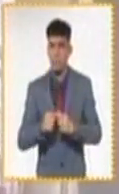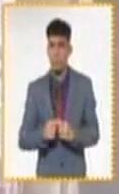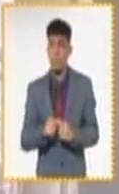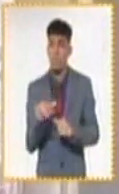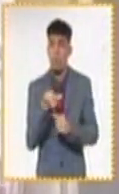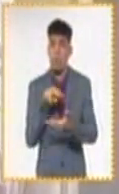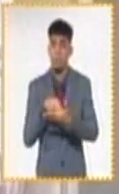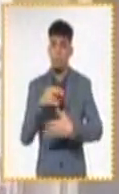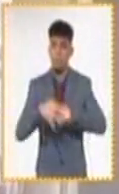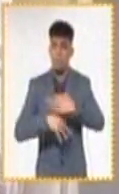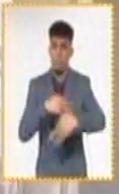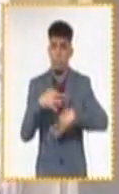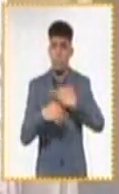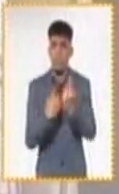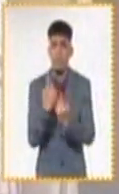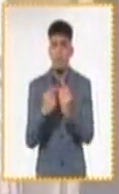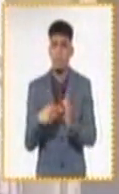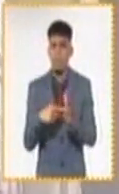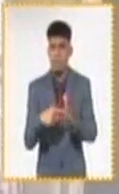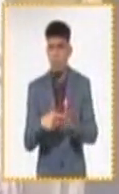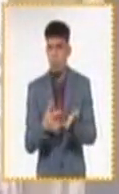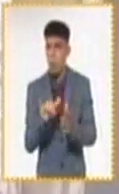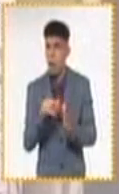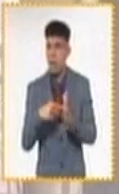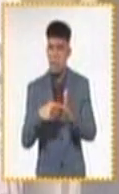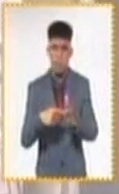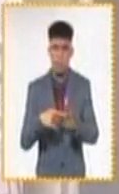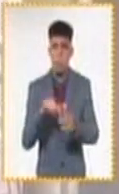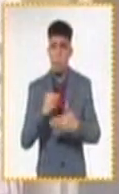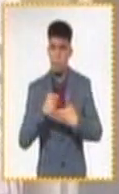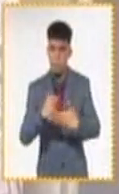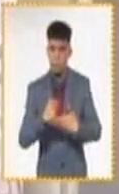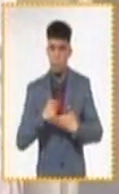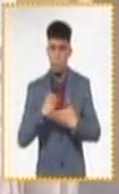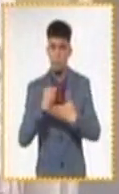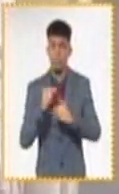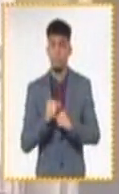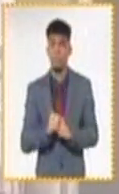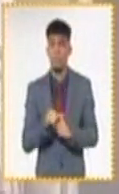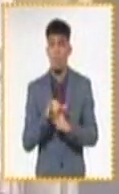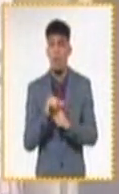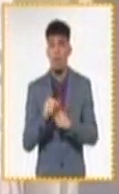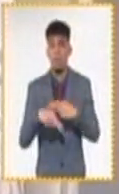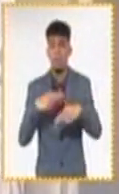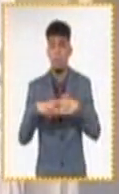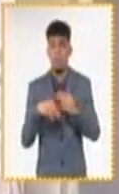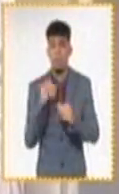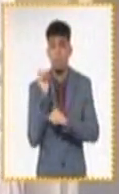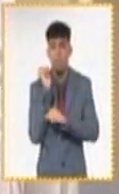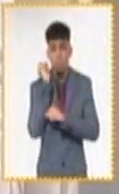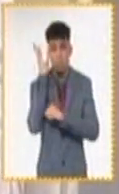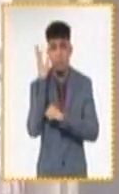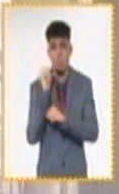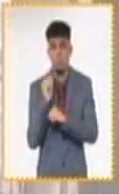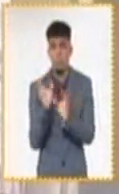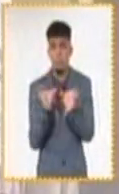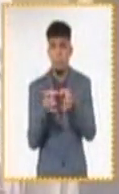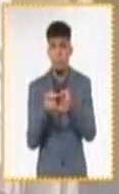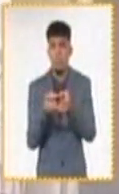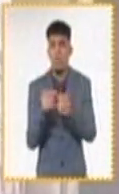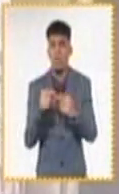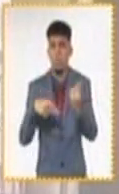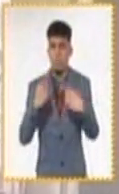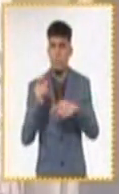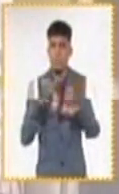articular frentes, espacios y concepciones comunes, porque también la creación de un frente antifascista pasa por discutir